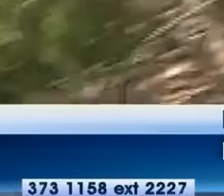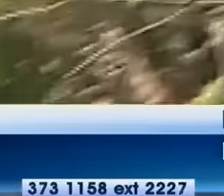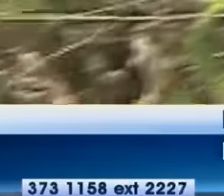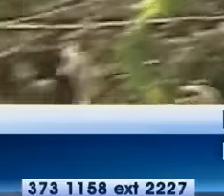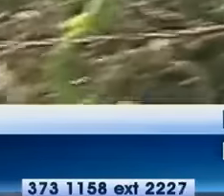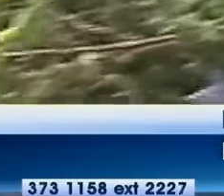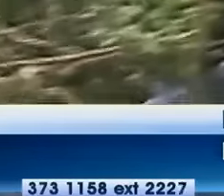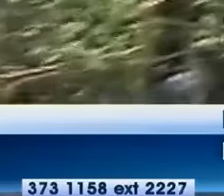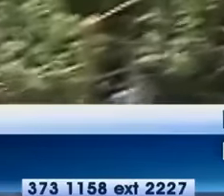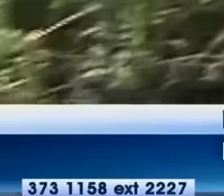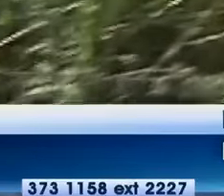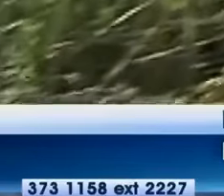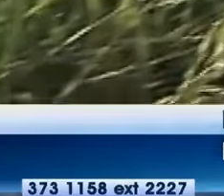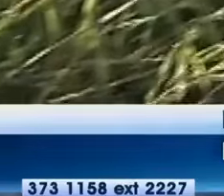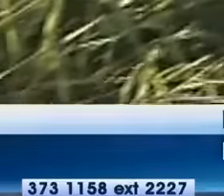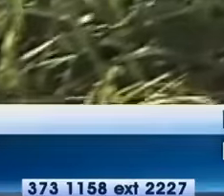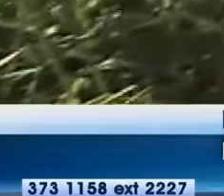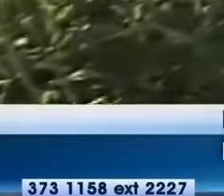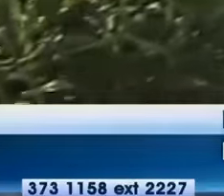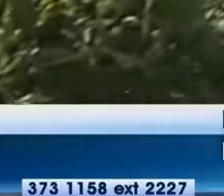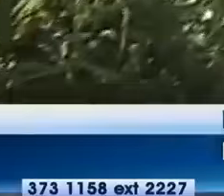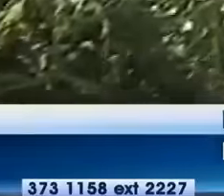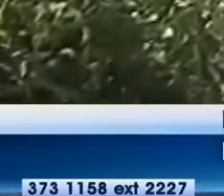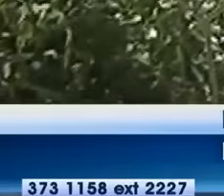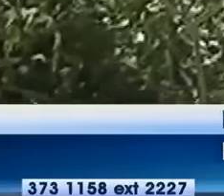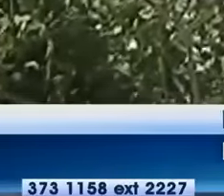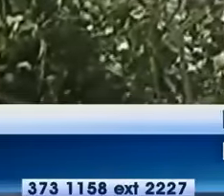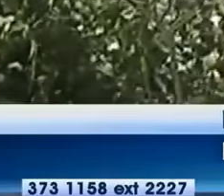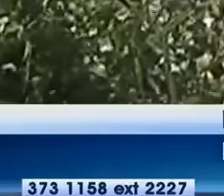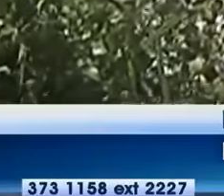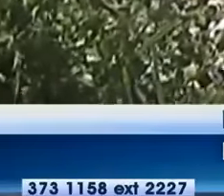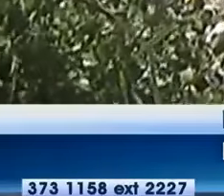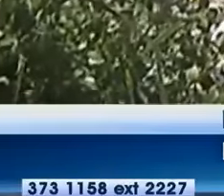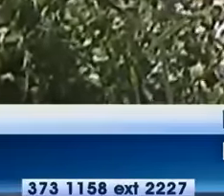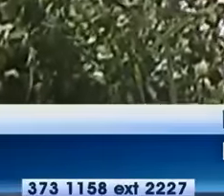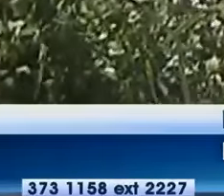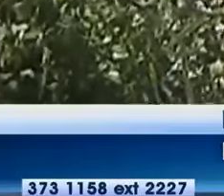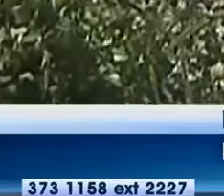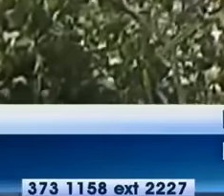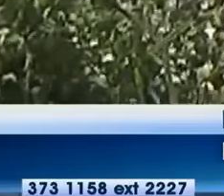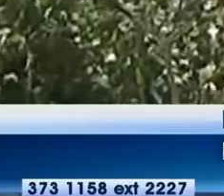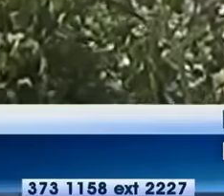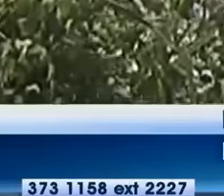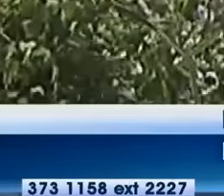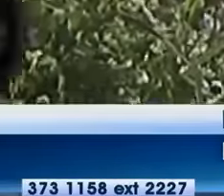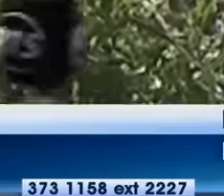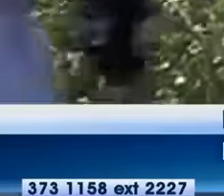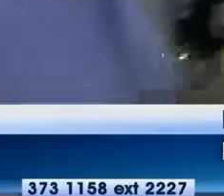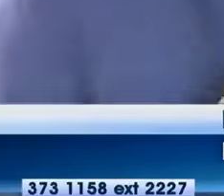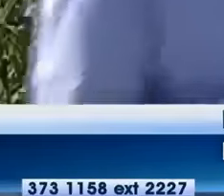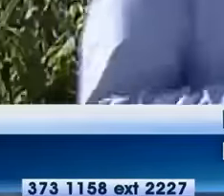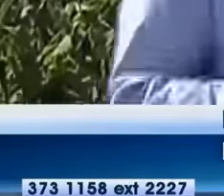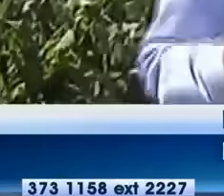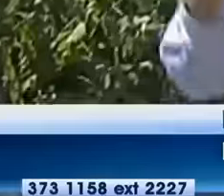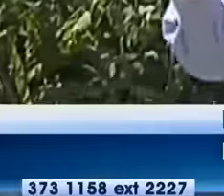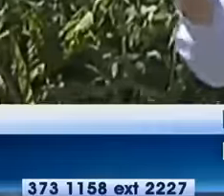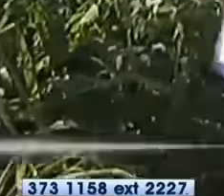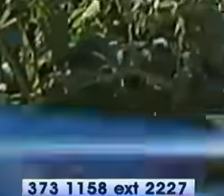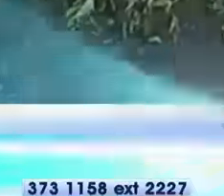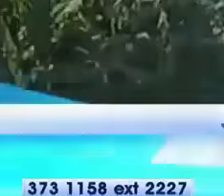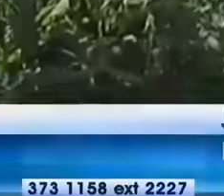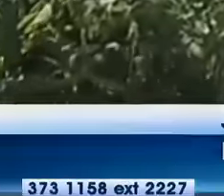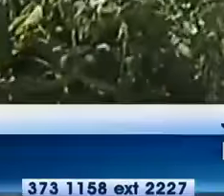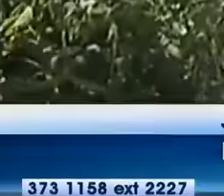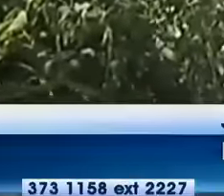estar en esa solución. Listo, muchísimas gracias. Bueno, y en estos momentos personal de Puerto Limpio se encuentra limpiando esta